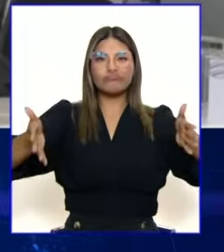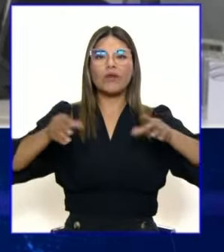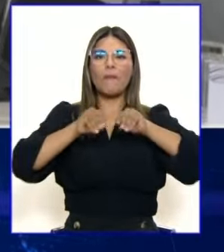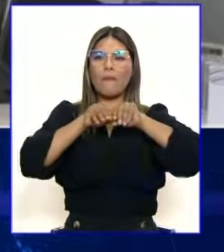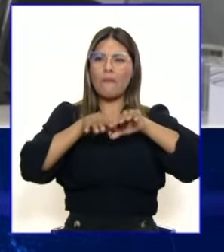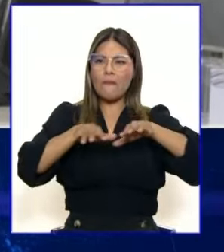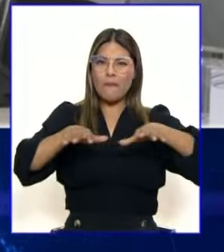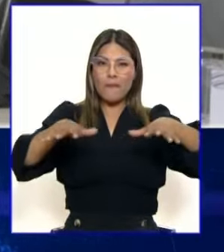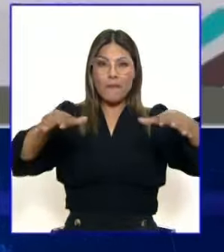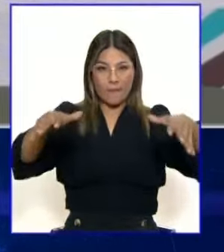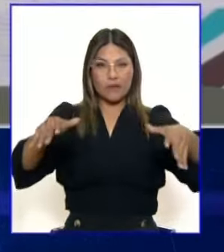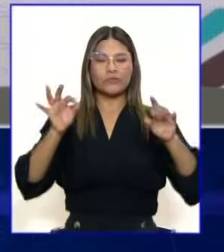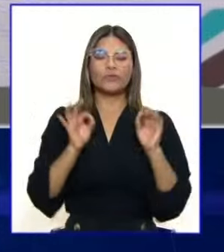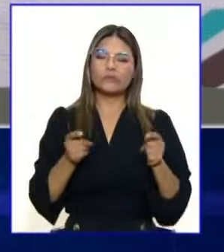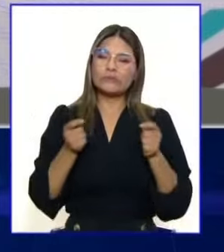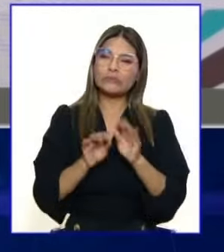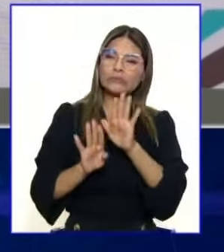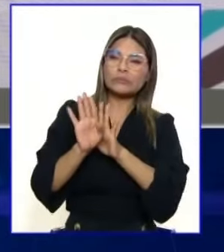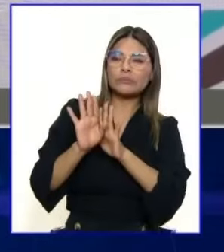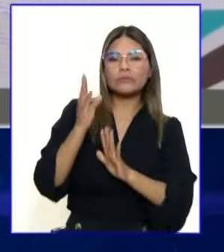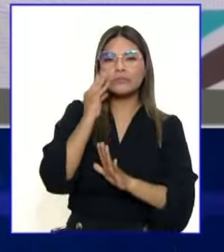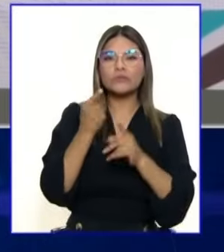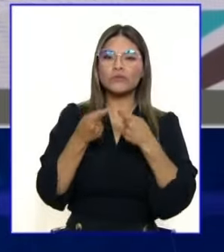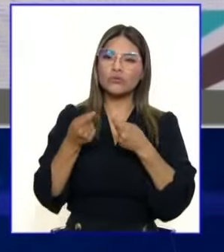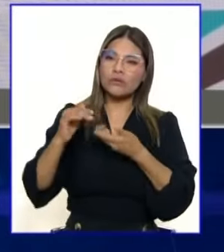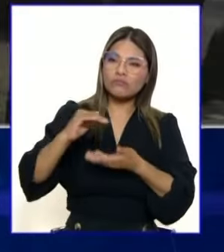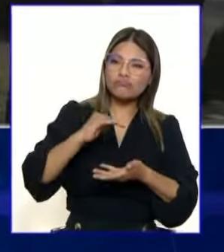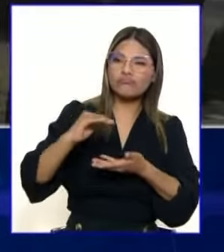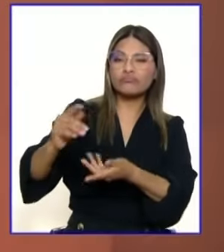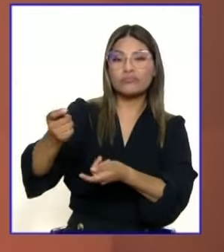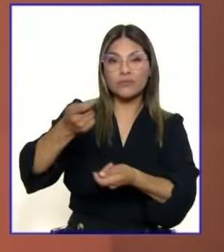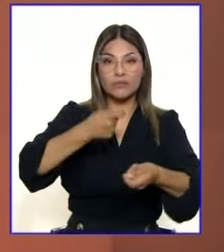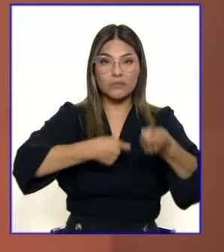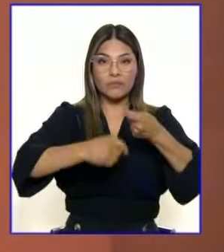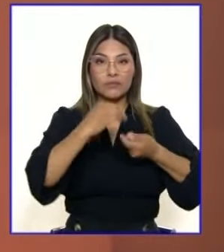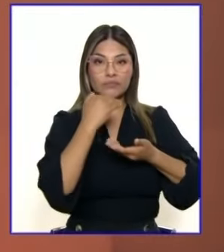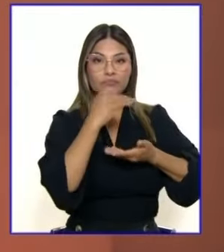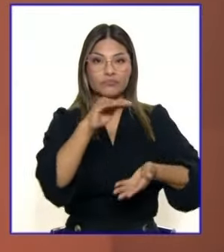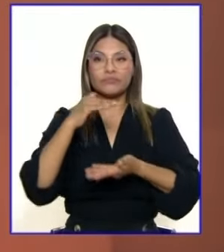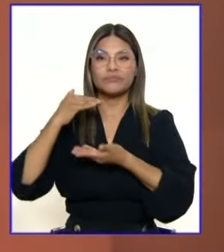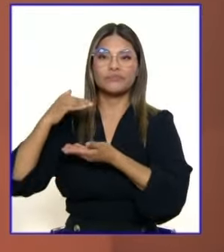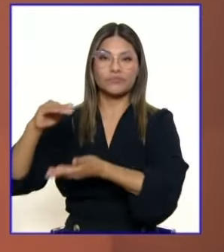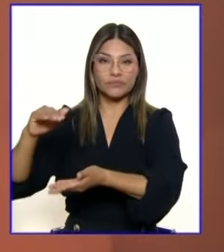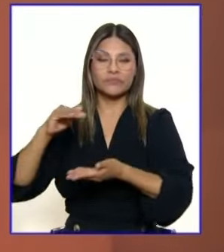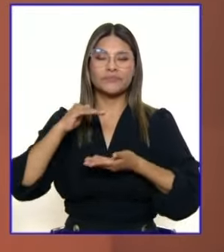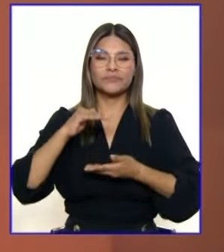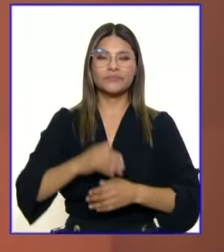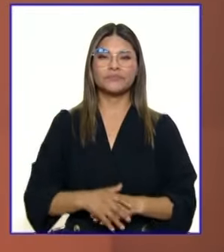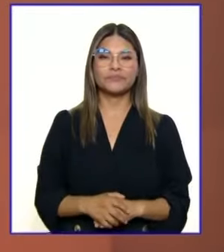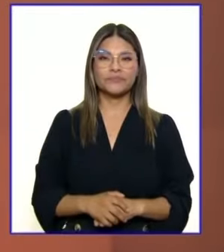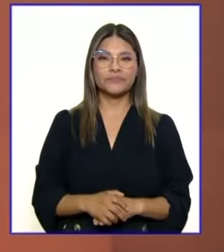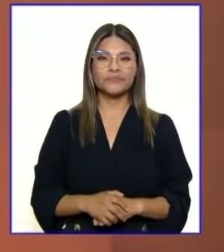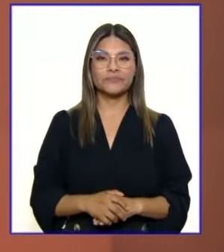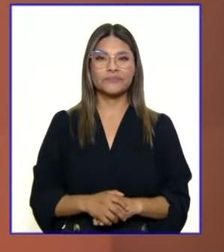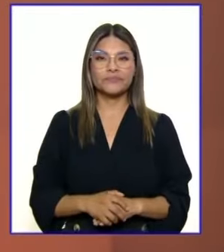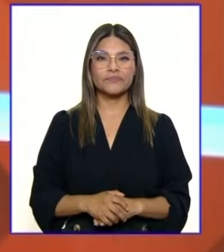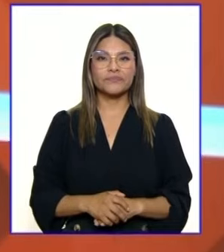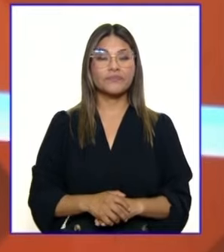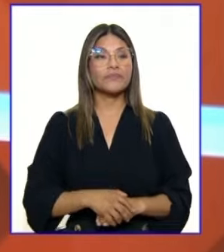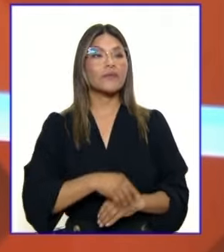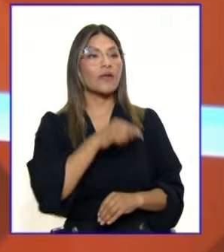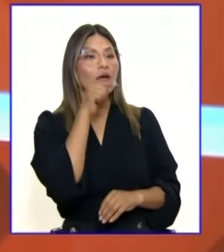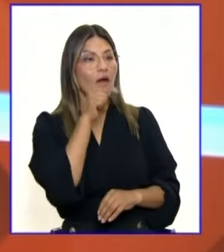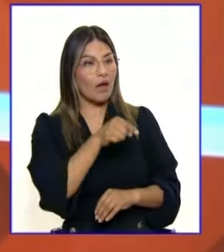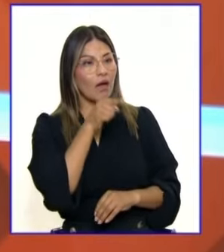son que es la cartera exportadora del Perú. Uno de los temas que se viene haciendo más hincapié en los últimos foros APEC, como el